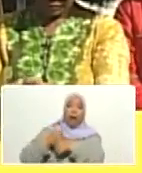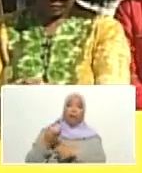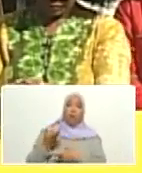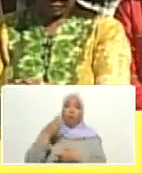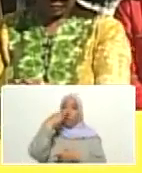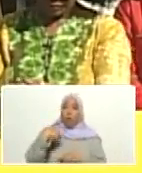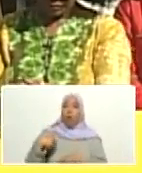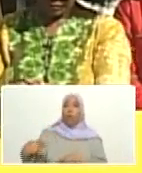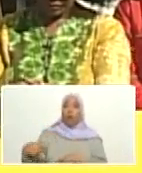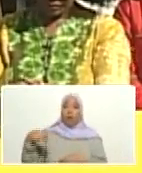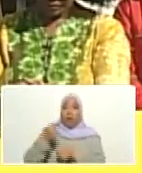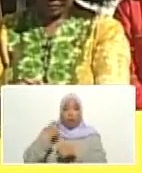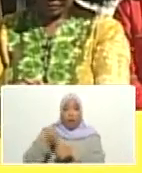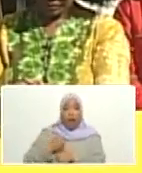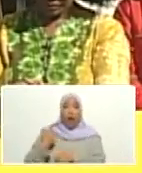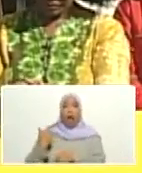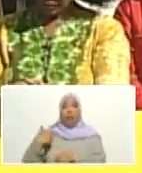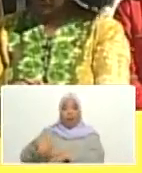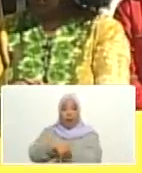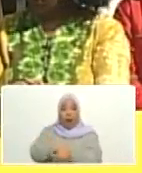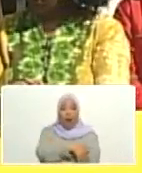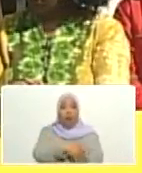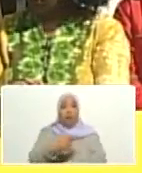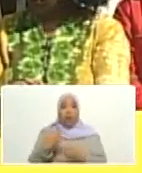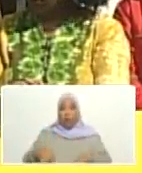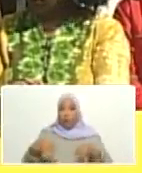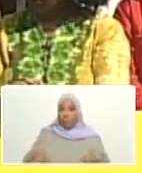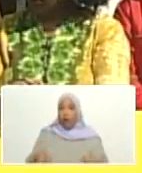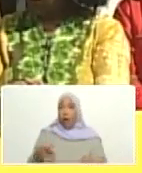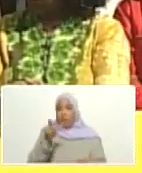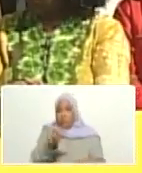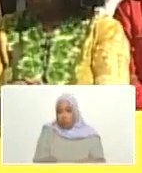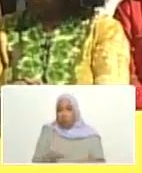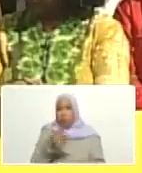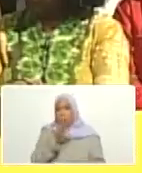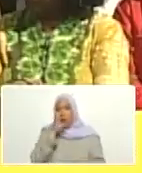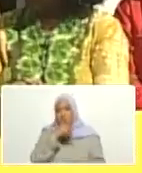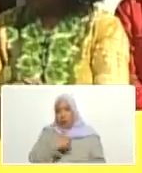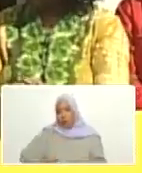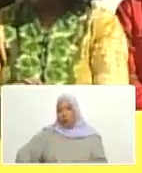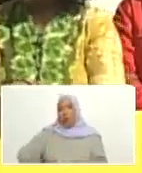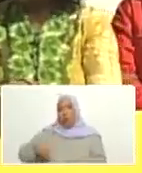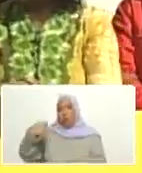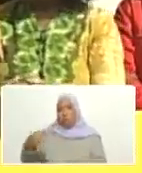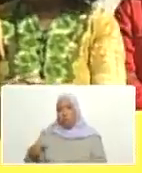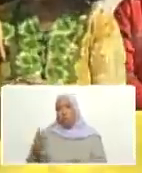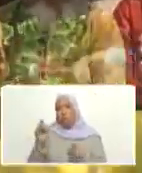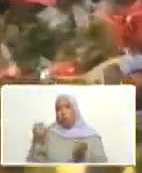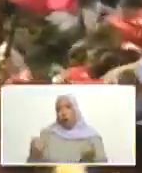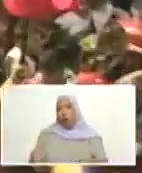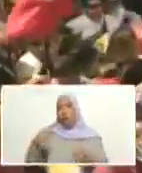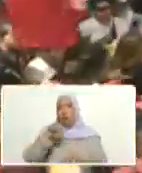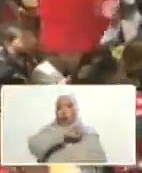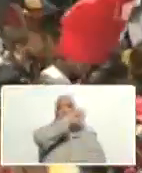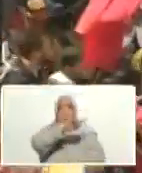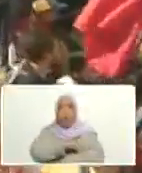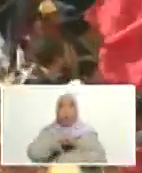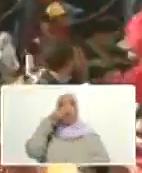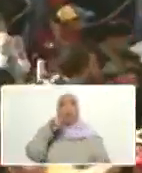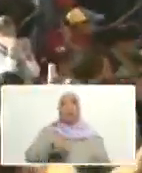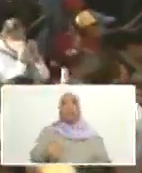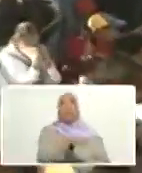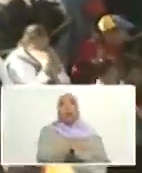y yo estoy aquí para ustedes, solo y única y exclusivamente por la fuerza del pueblo, por el